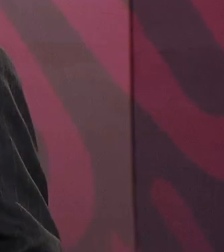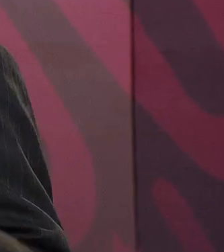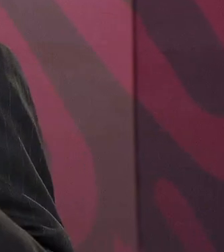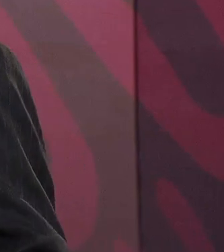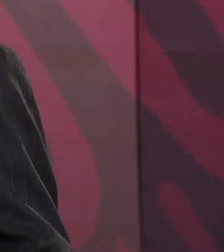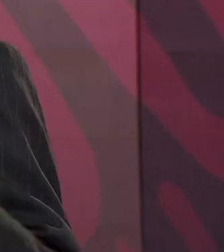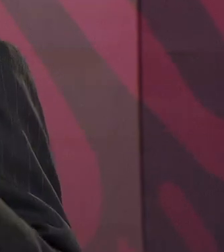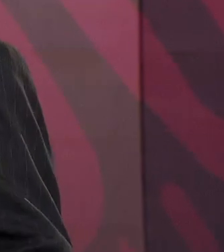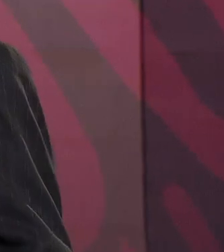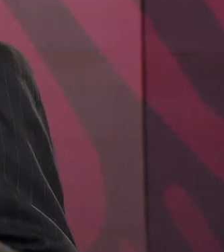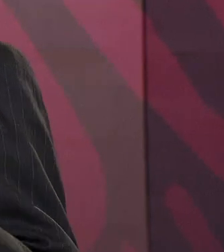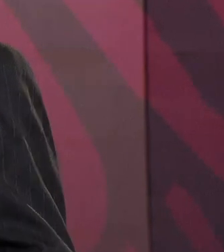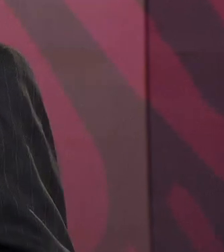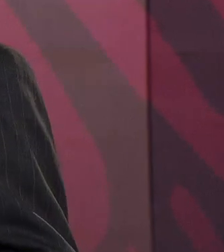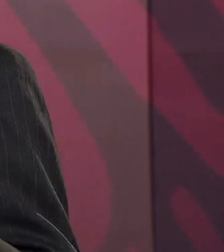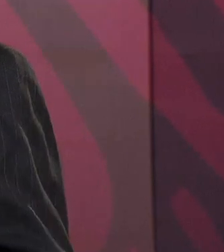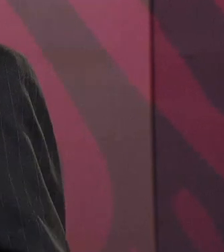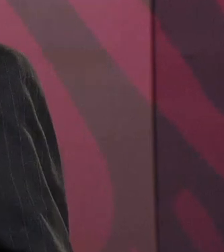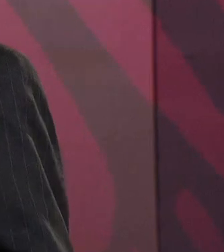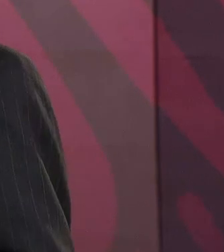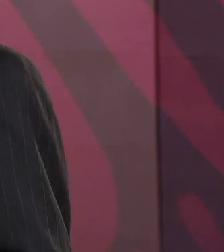pública del mundo